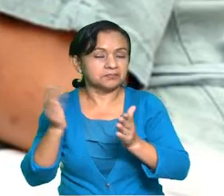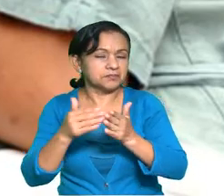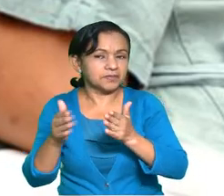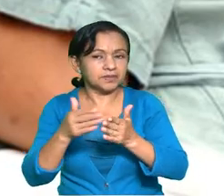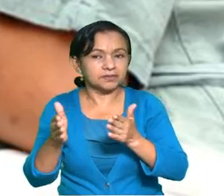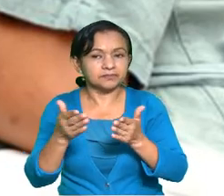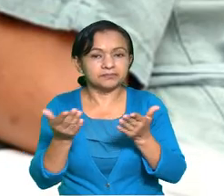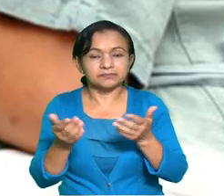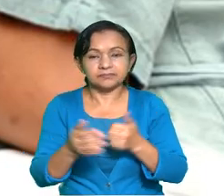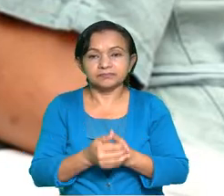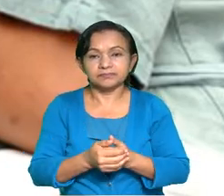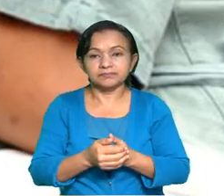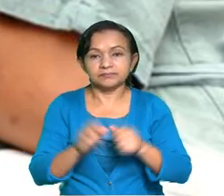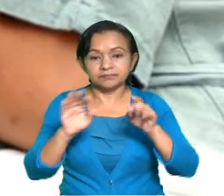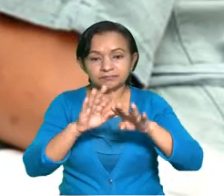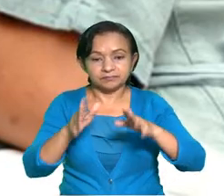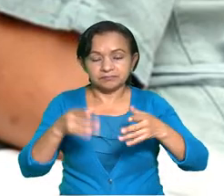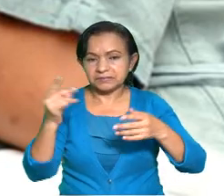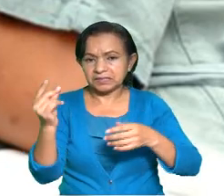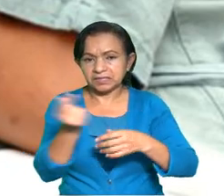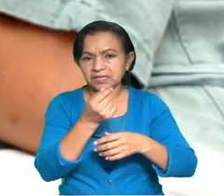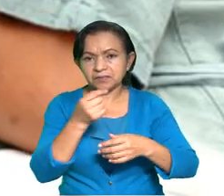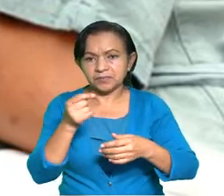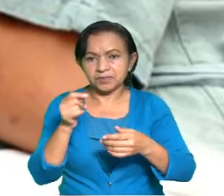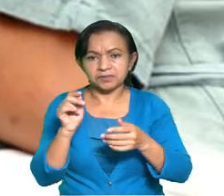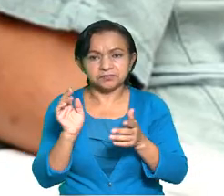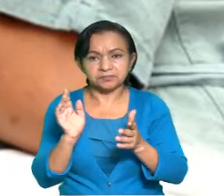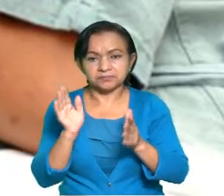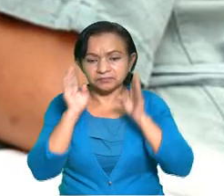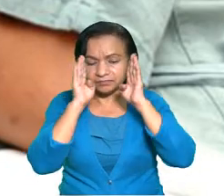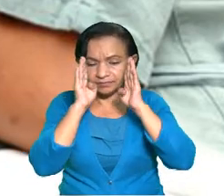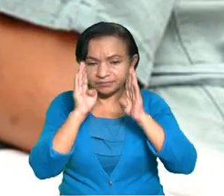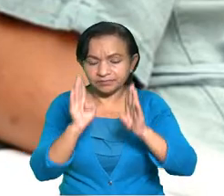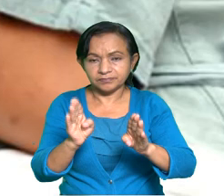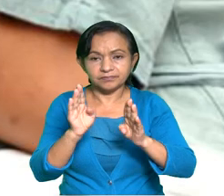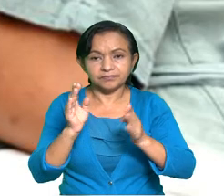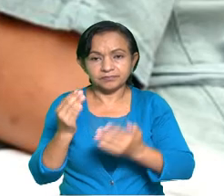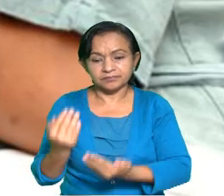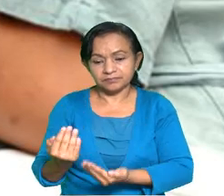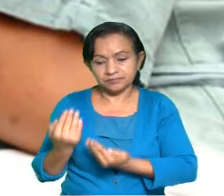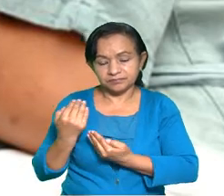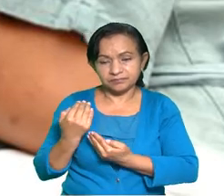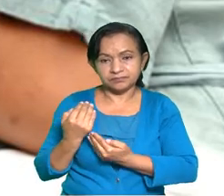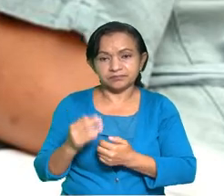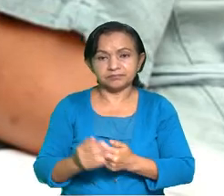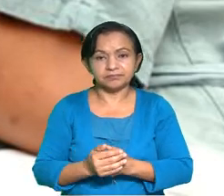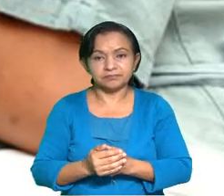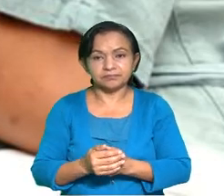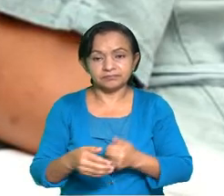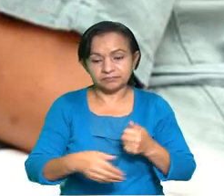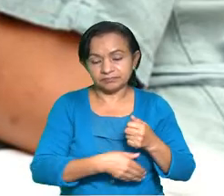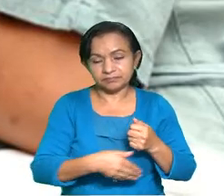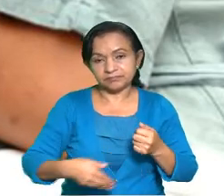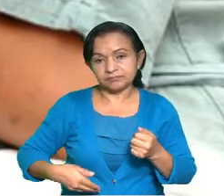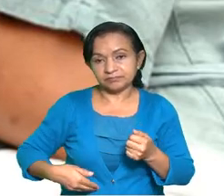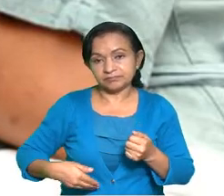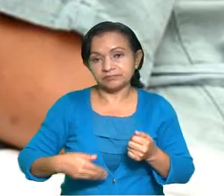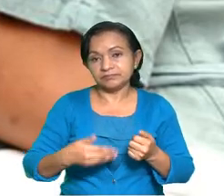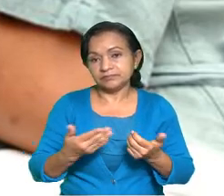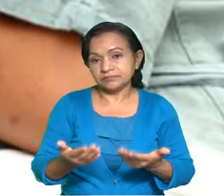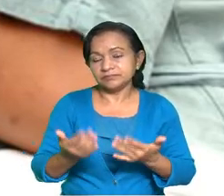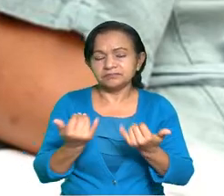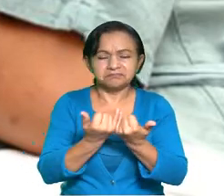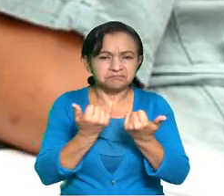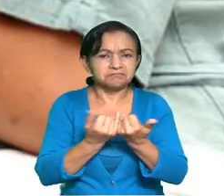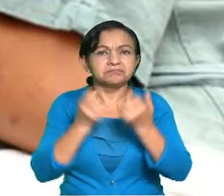normal, porque la mujer se recupera más rápido y está inmediatamente se coloca el bebé. Pero por vía cesárea